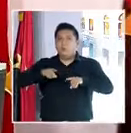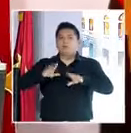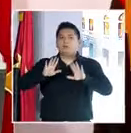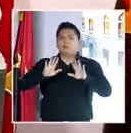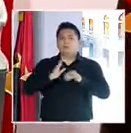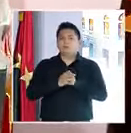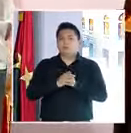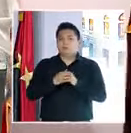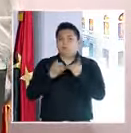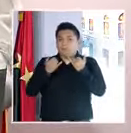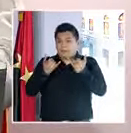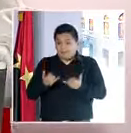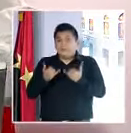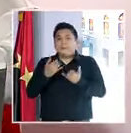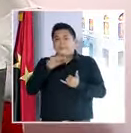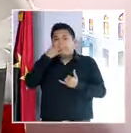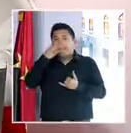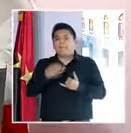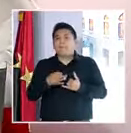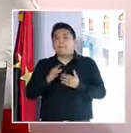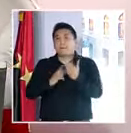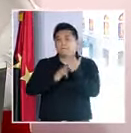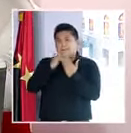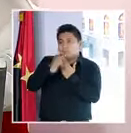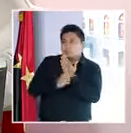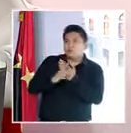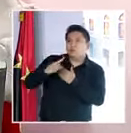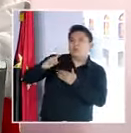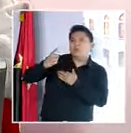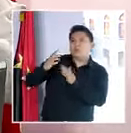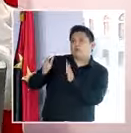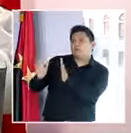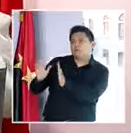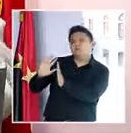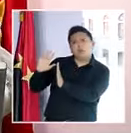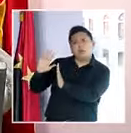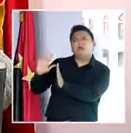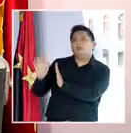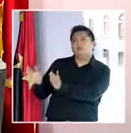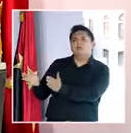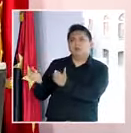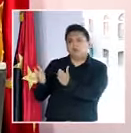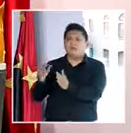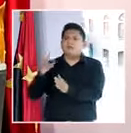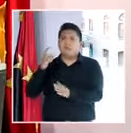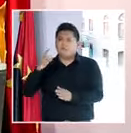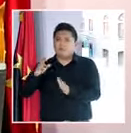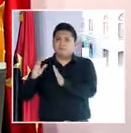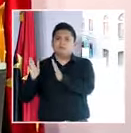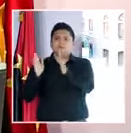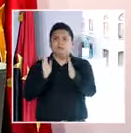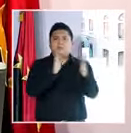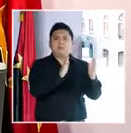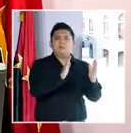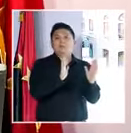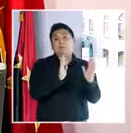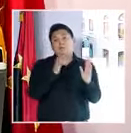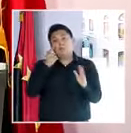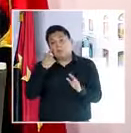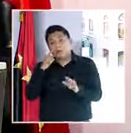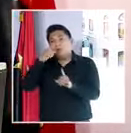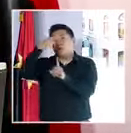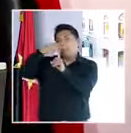Hoy, cuando ha sido entregado el subproyecto 1 y estamos en los próximos días o tal vez un